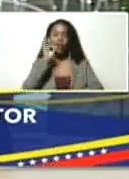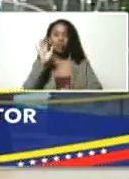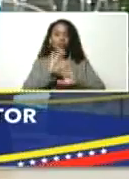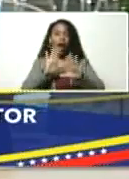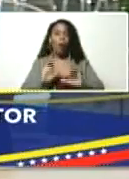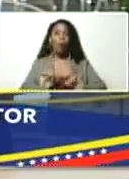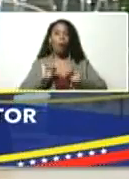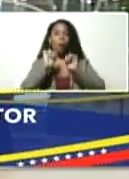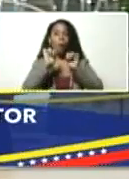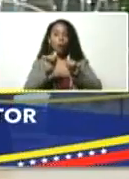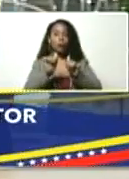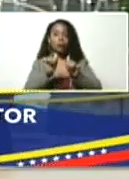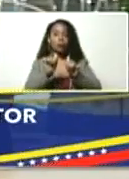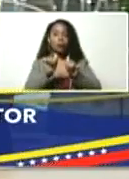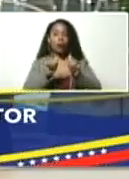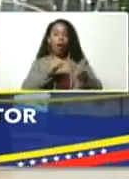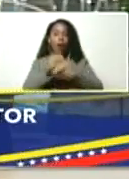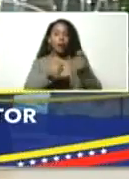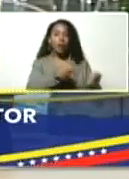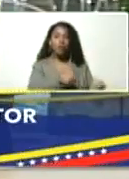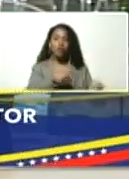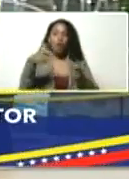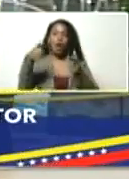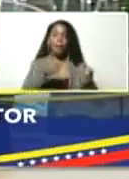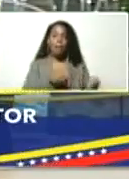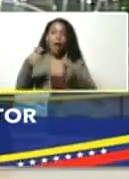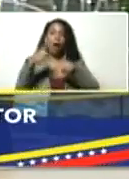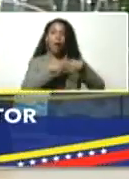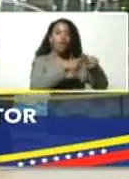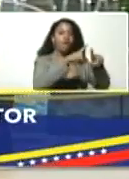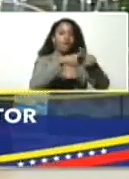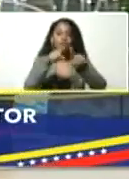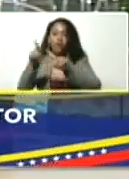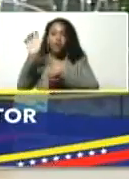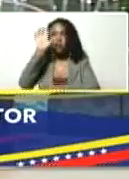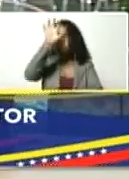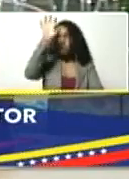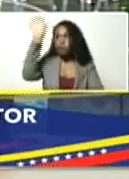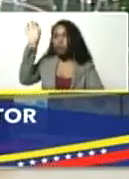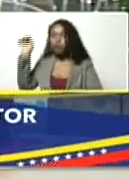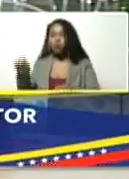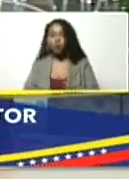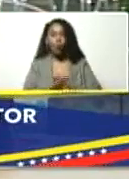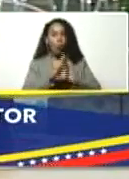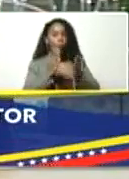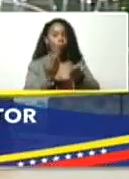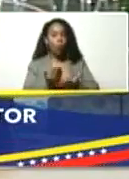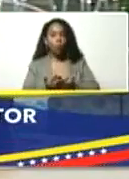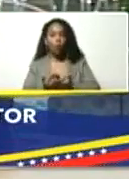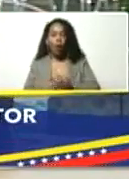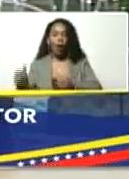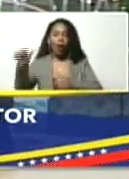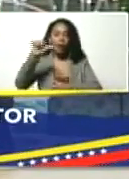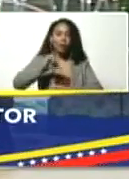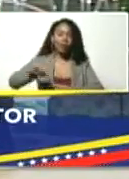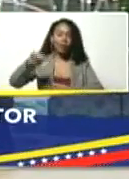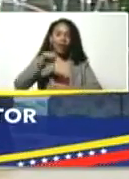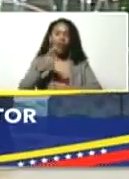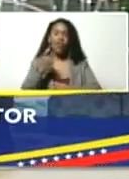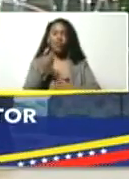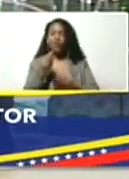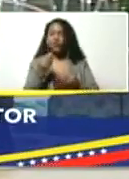comienzan a ser exportadas a distintos países del mundo. El aceite, falta mucho